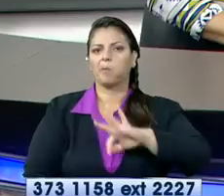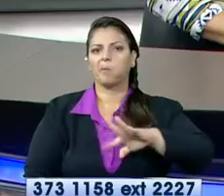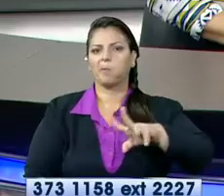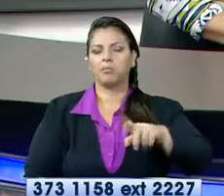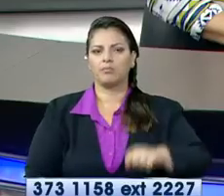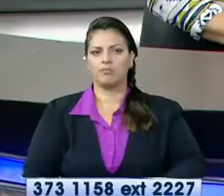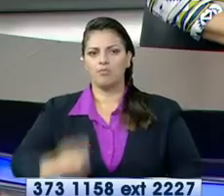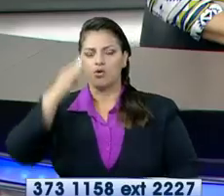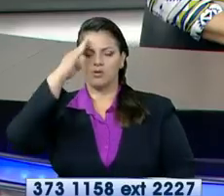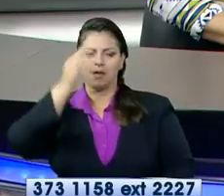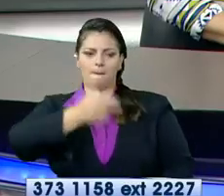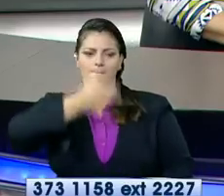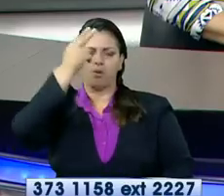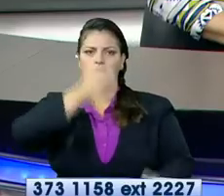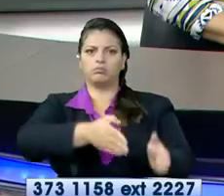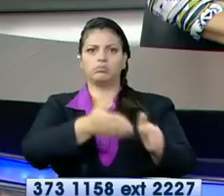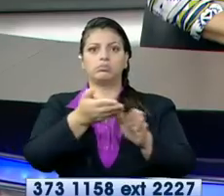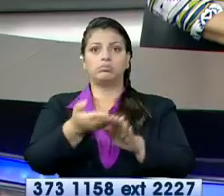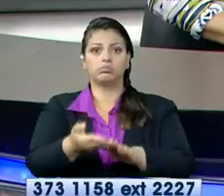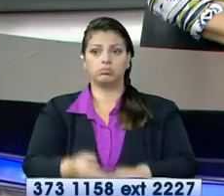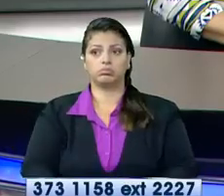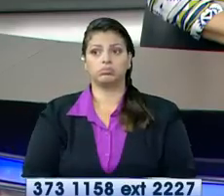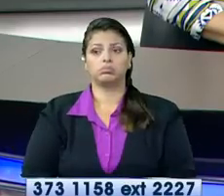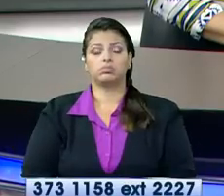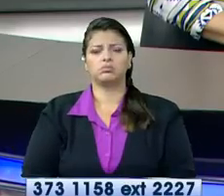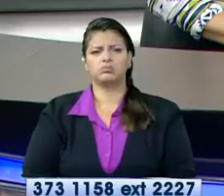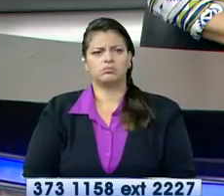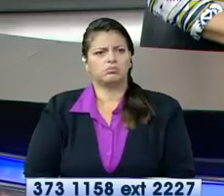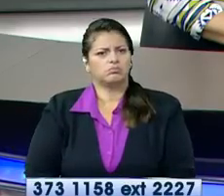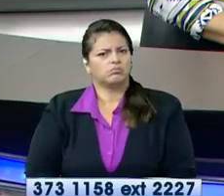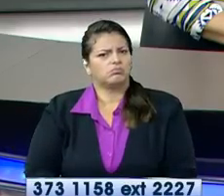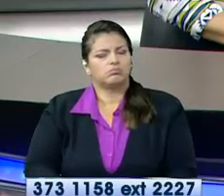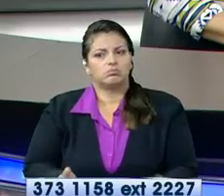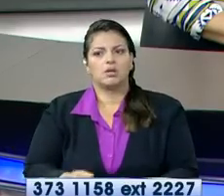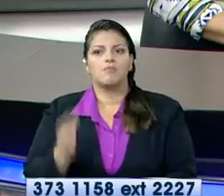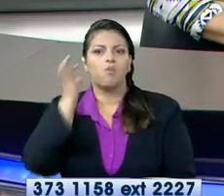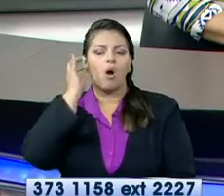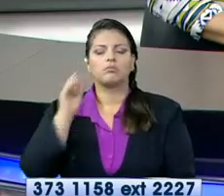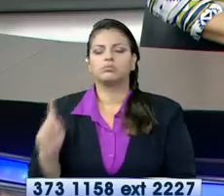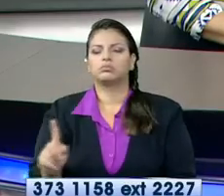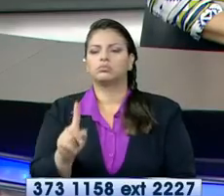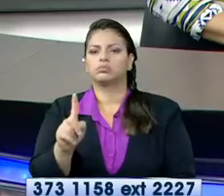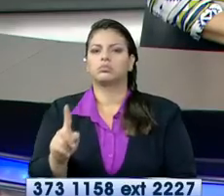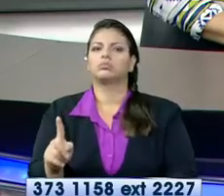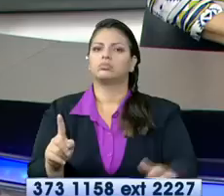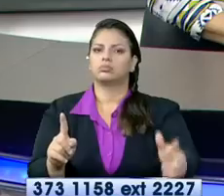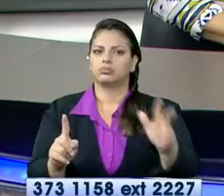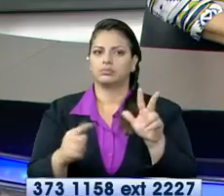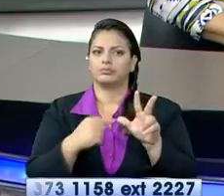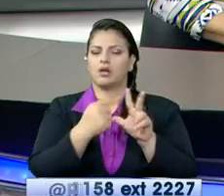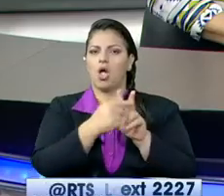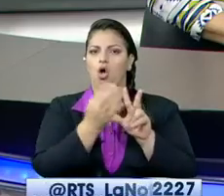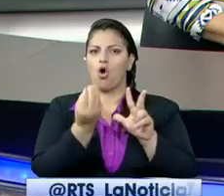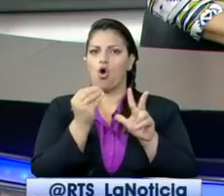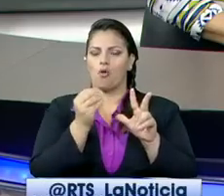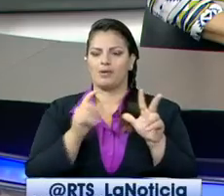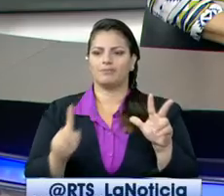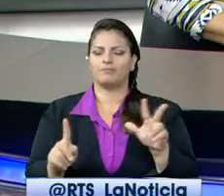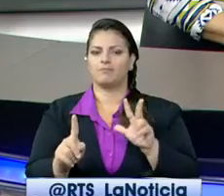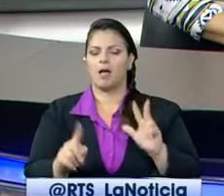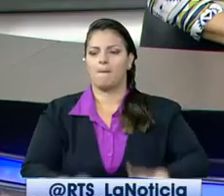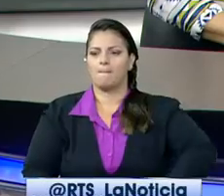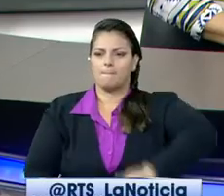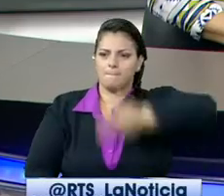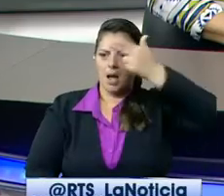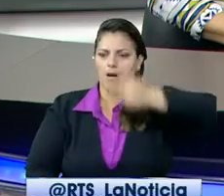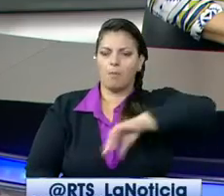sujeto era menor de edad y habría asaltado a una ciudadana. Otros 2 menores de edad implicados en el caso fueron aislados.